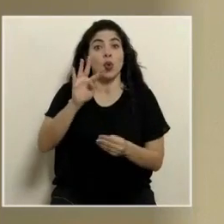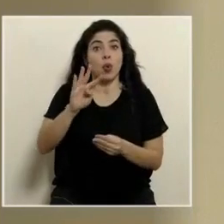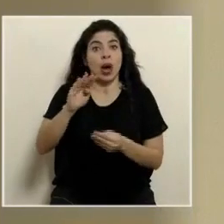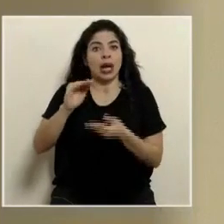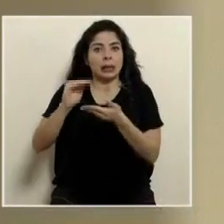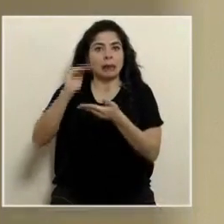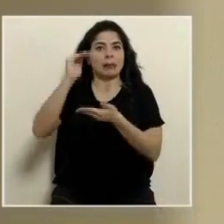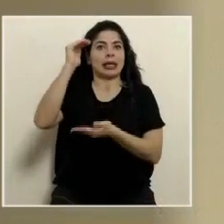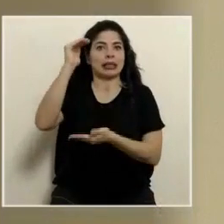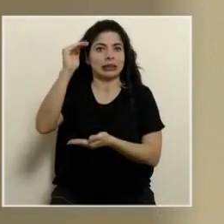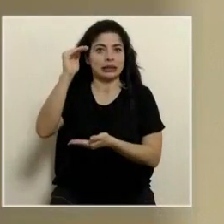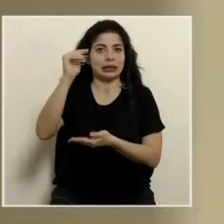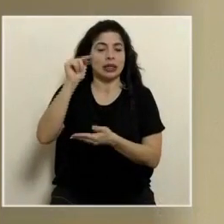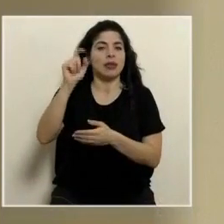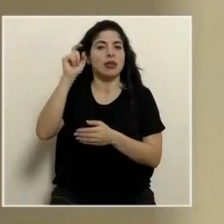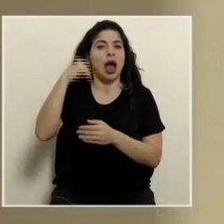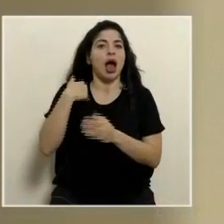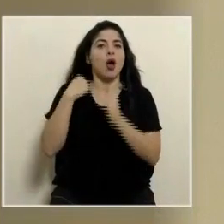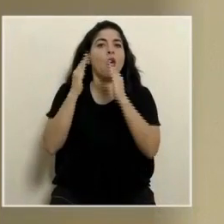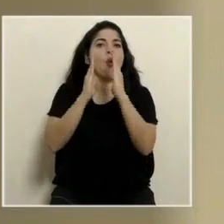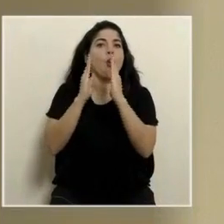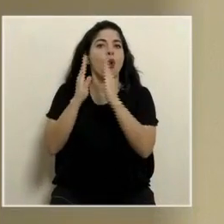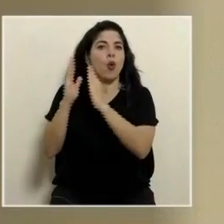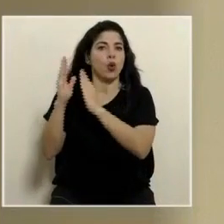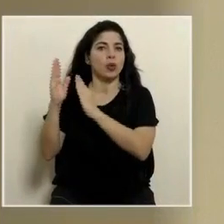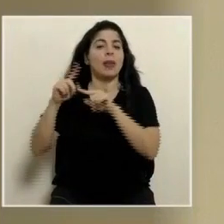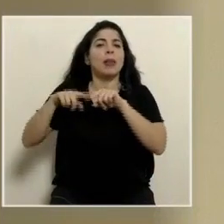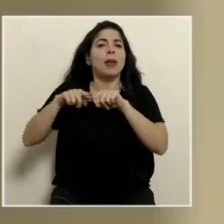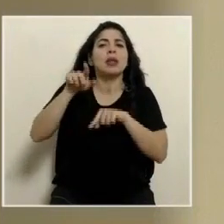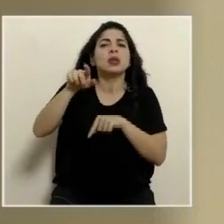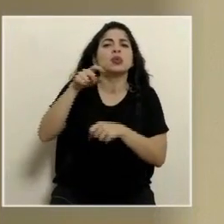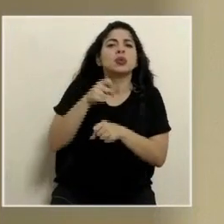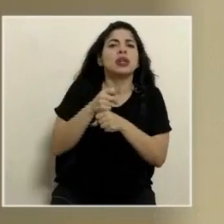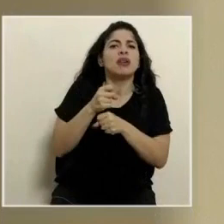y está distribuida en orden tomando en cuenta prestación de servicios,